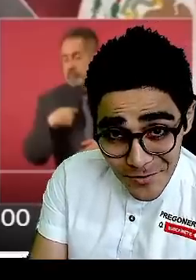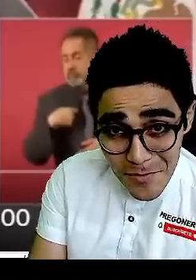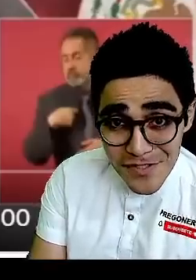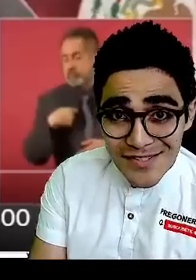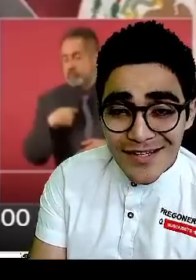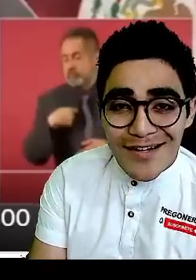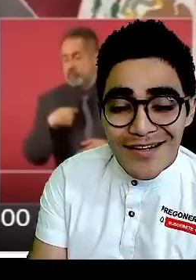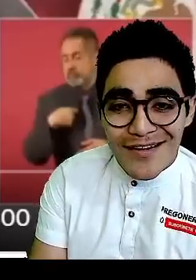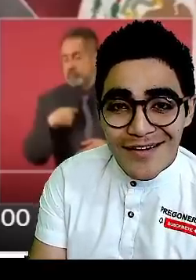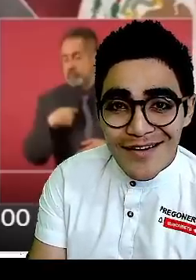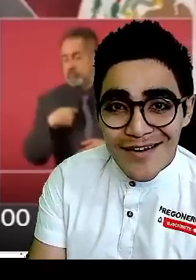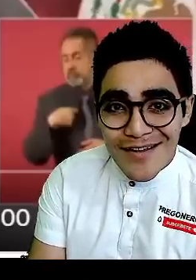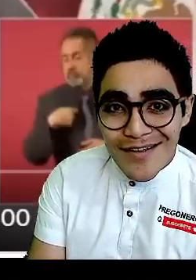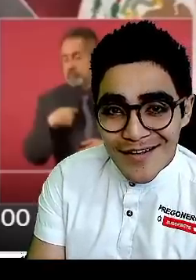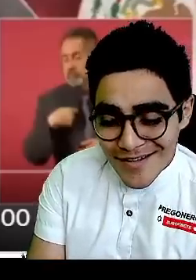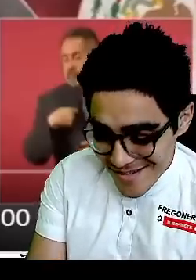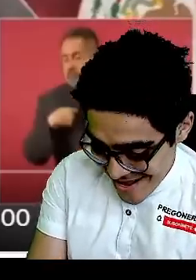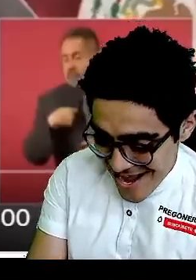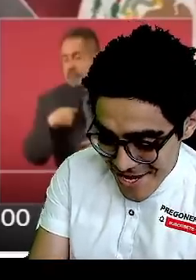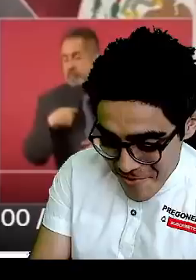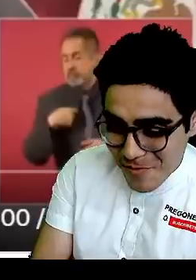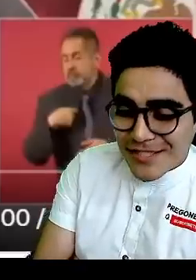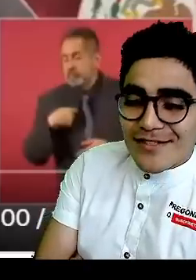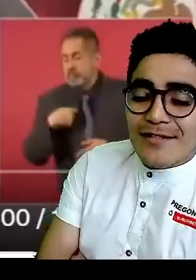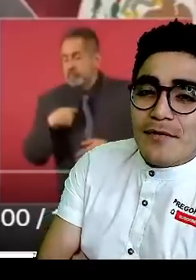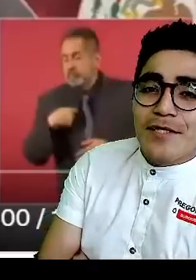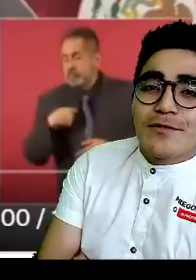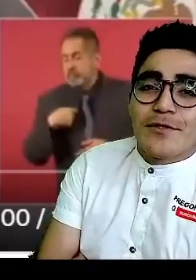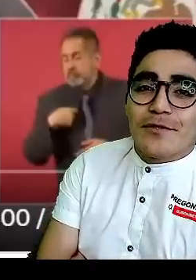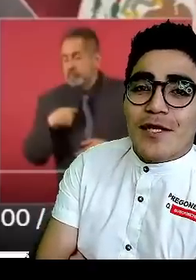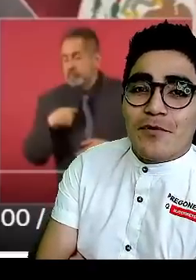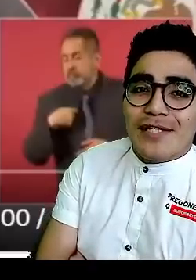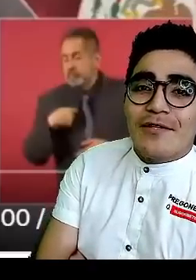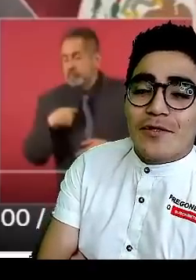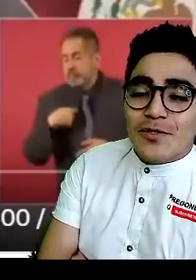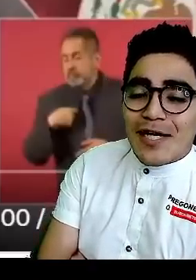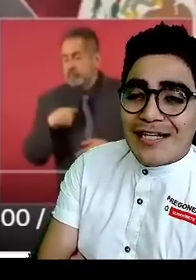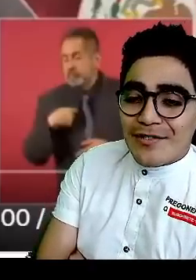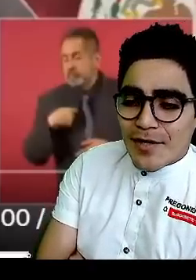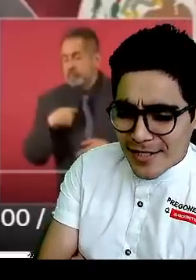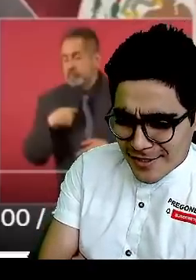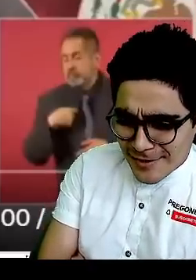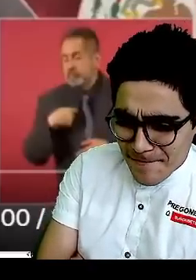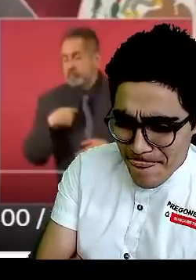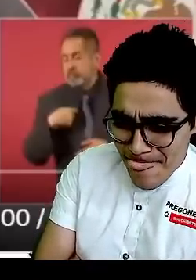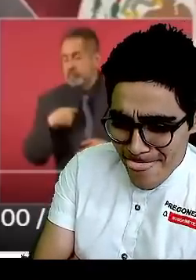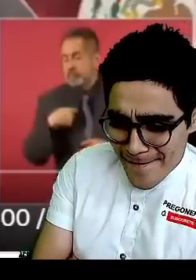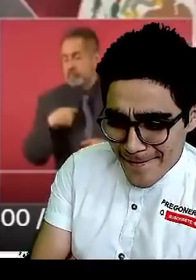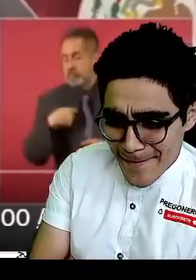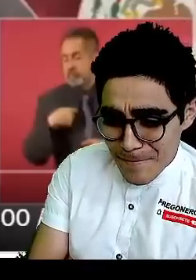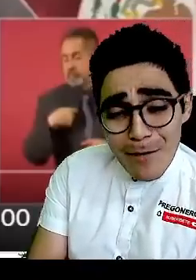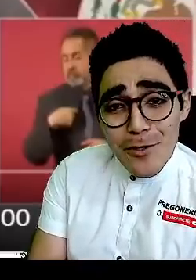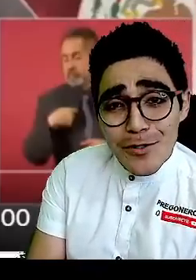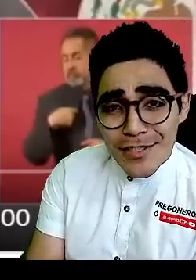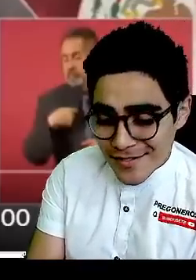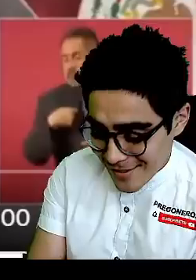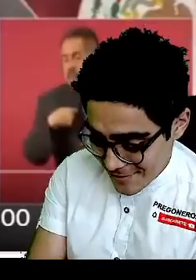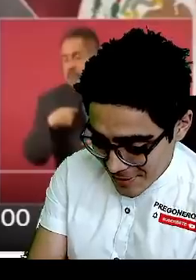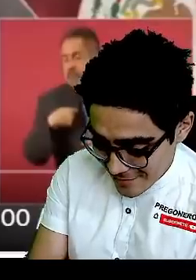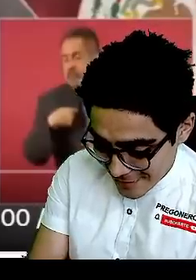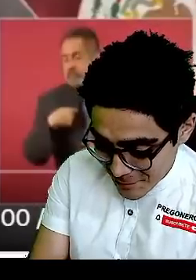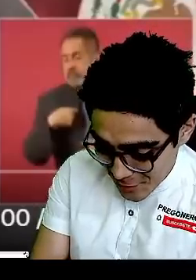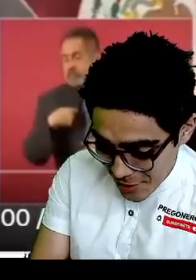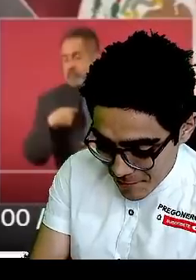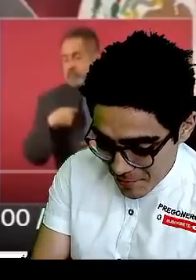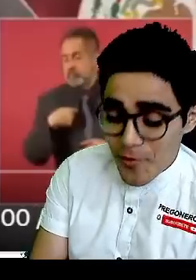y ahí vamos a estar ahí vamos a estar También nosotros aportándonos nuestro granito arena vamos a